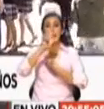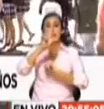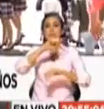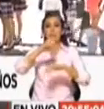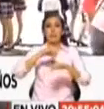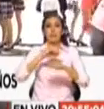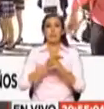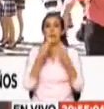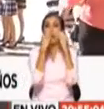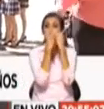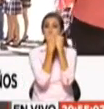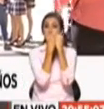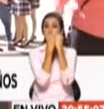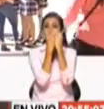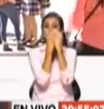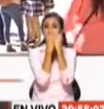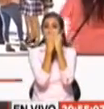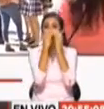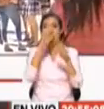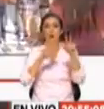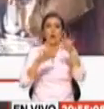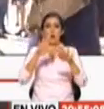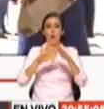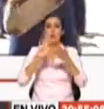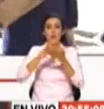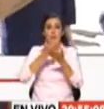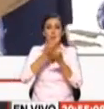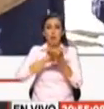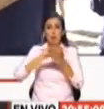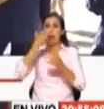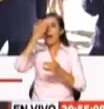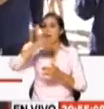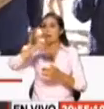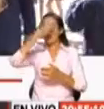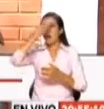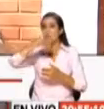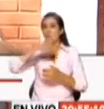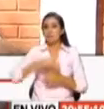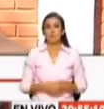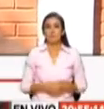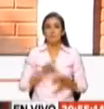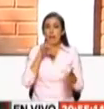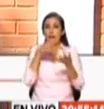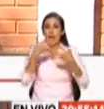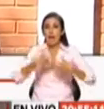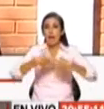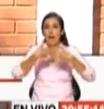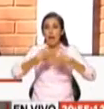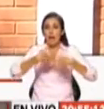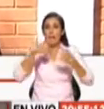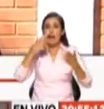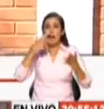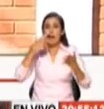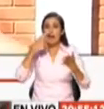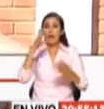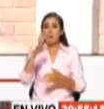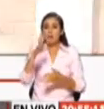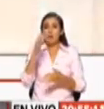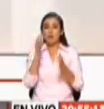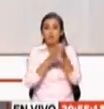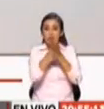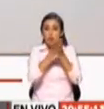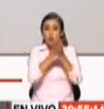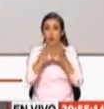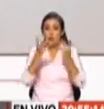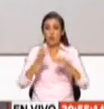sándwich de mortadela o a veces o con lechuga, una manzana y un guineo, lo que sea. Arrocito, pancito de chocolate.